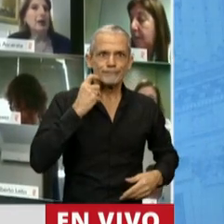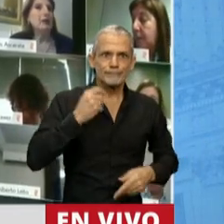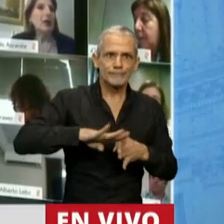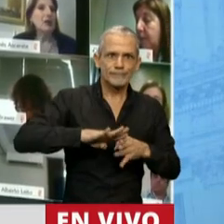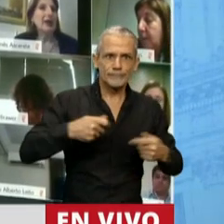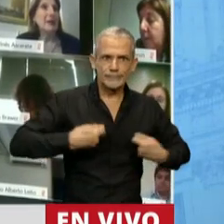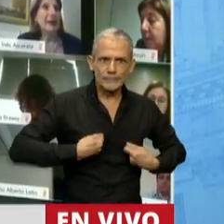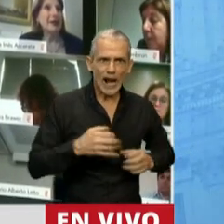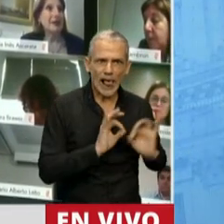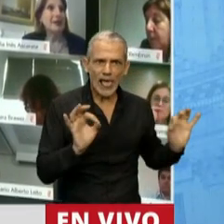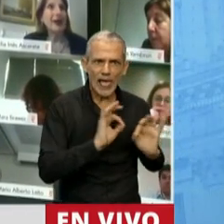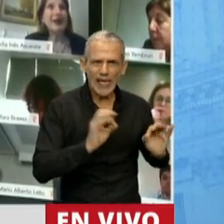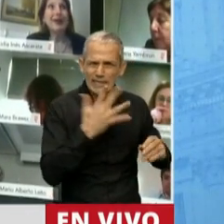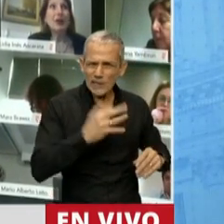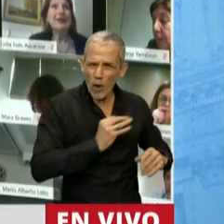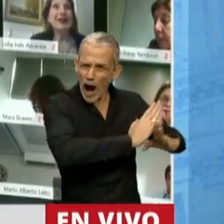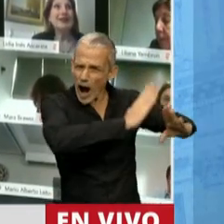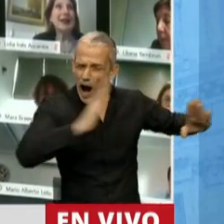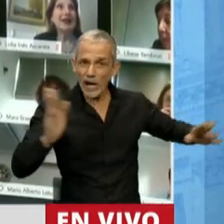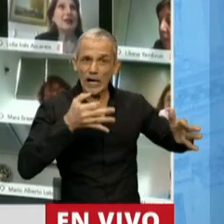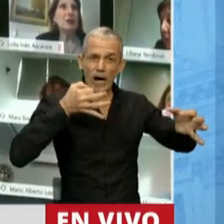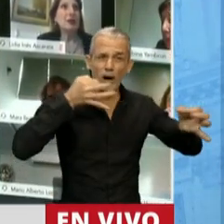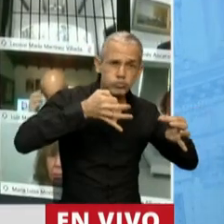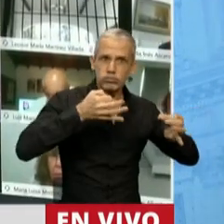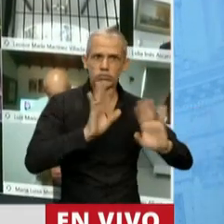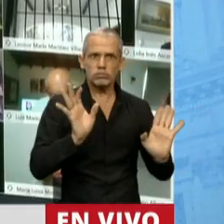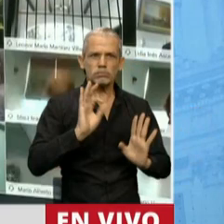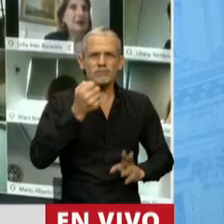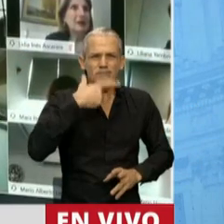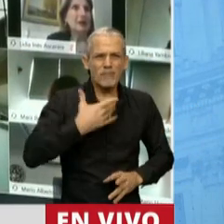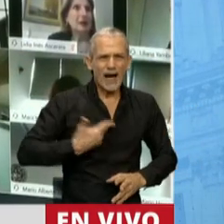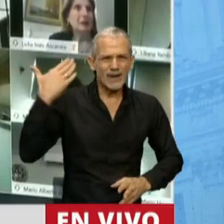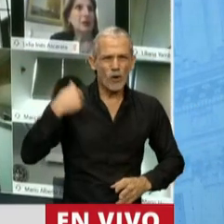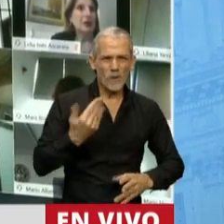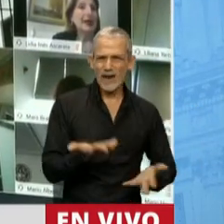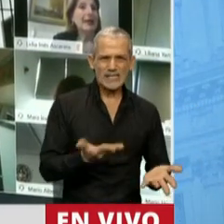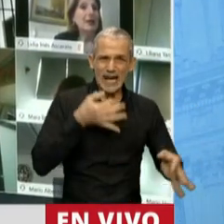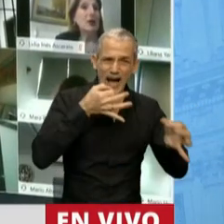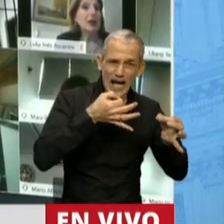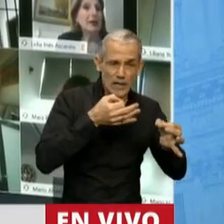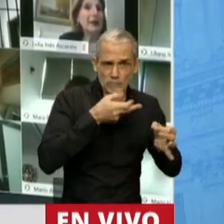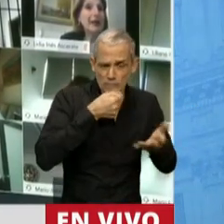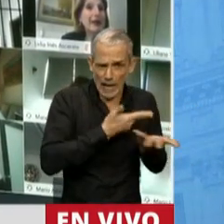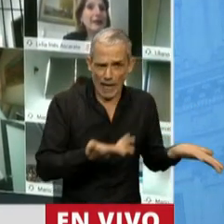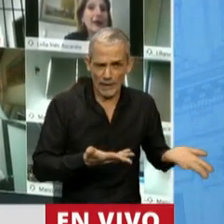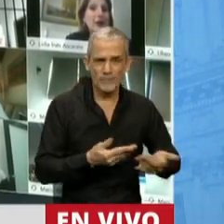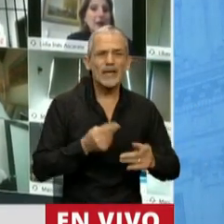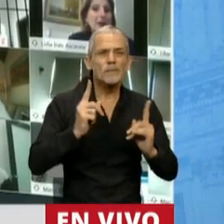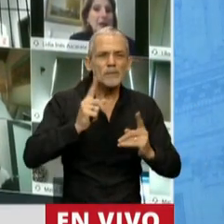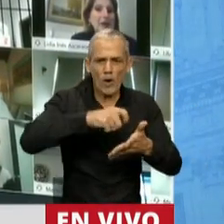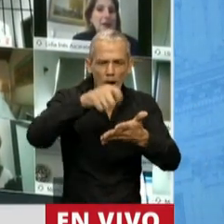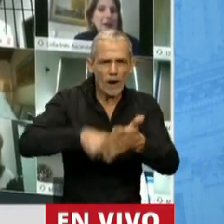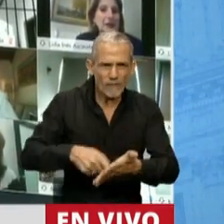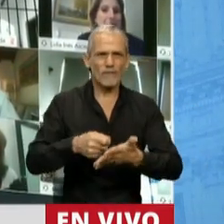la deuda, ni siquiera dialogar con el gobierno anterior, inclusive cuando se firmó el pacto